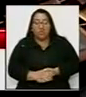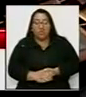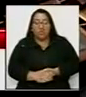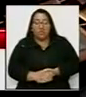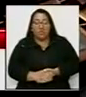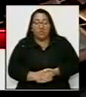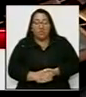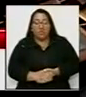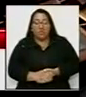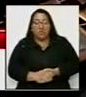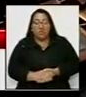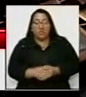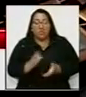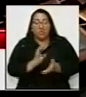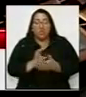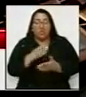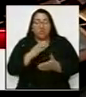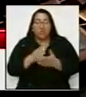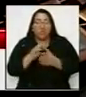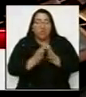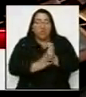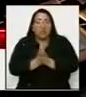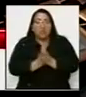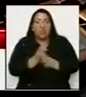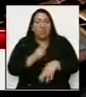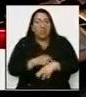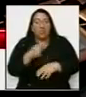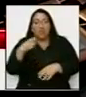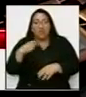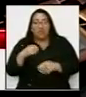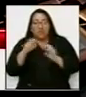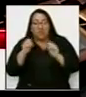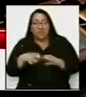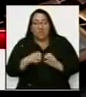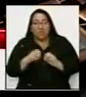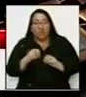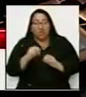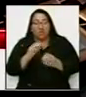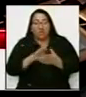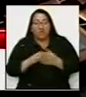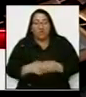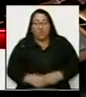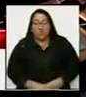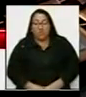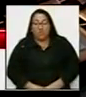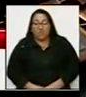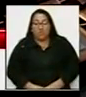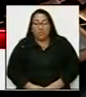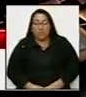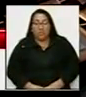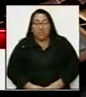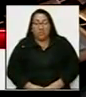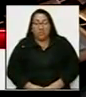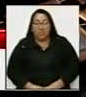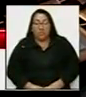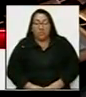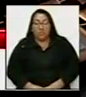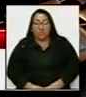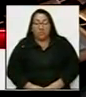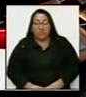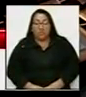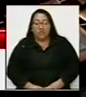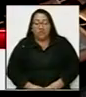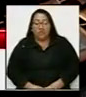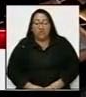evitar conflicto de intereses, el tiempo que se requiere de renuncia o de licencia previa a una agrupación política para postular